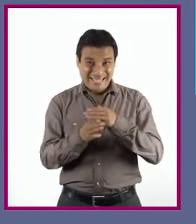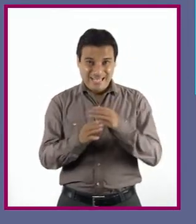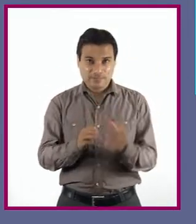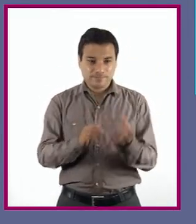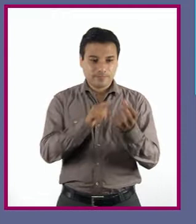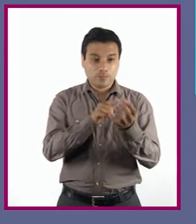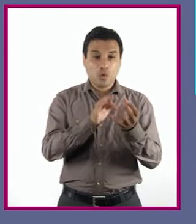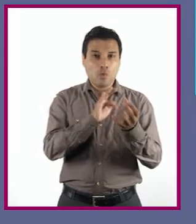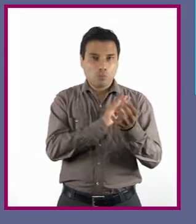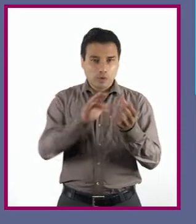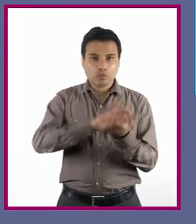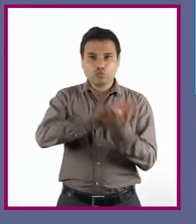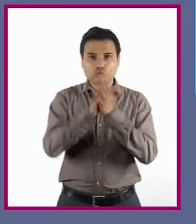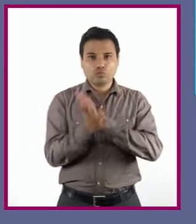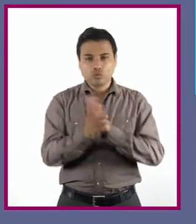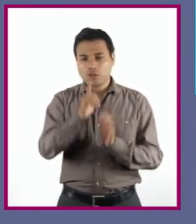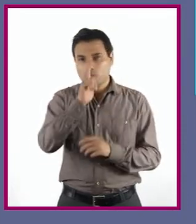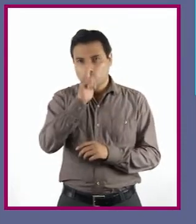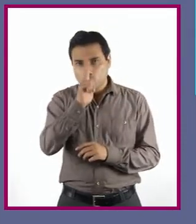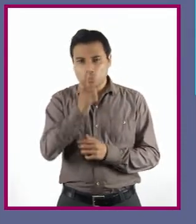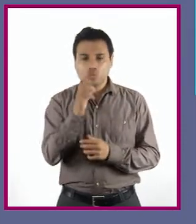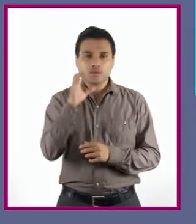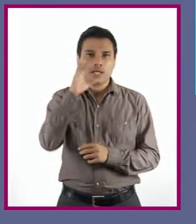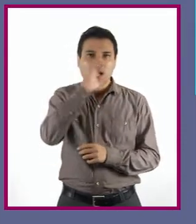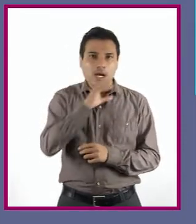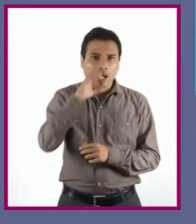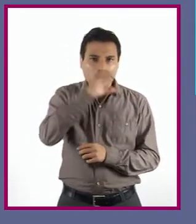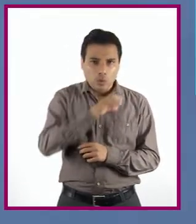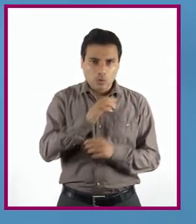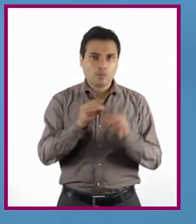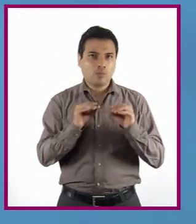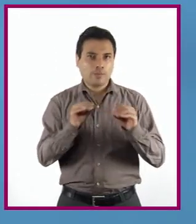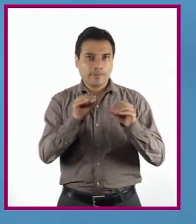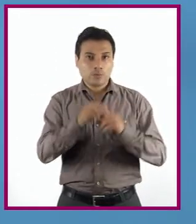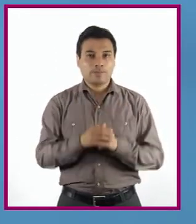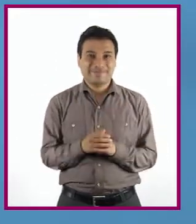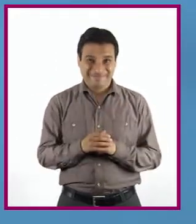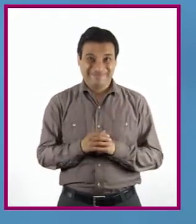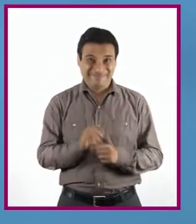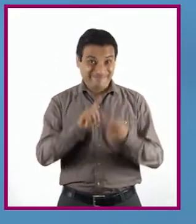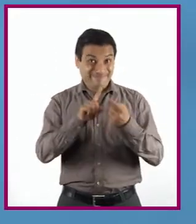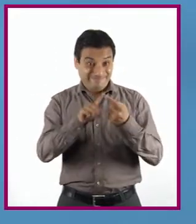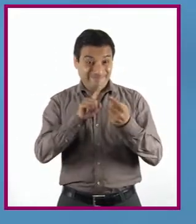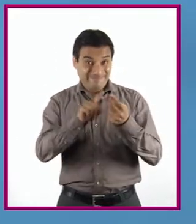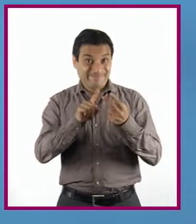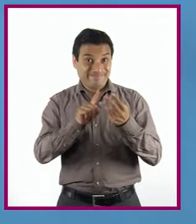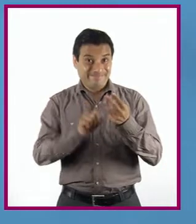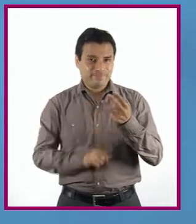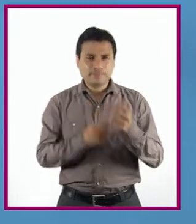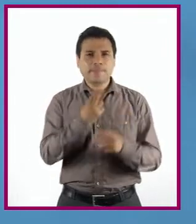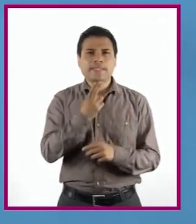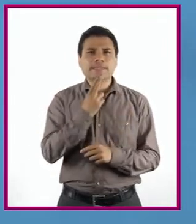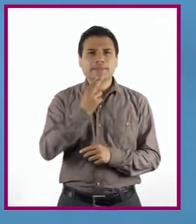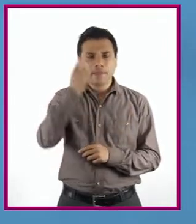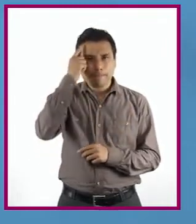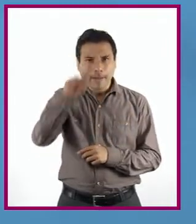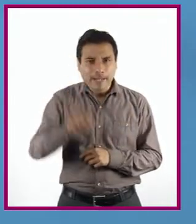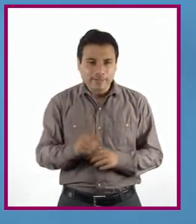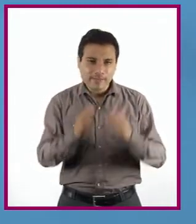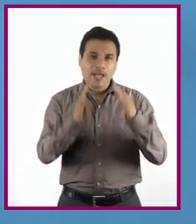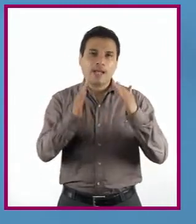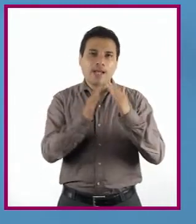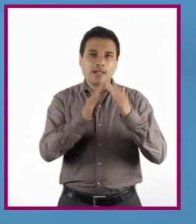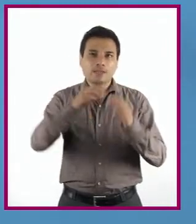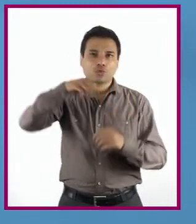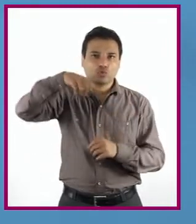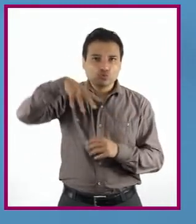luz, calor y movimiento. Estas tres características de la energía se utilizan para iluminar las casas,